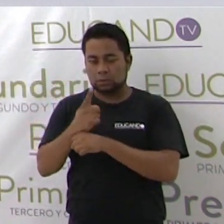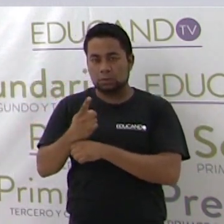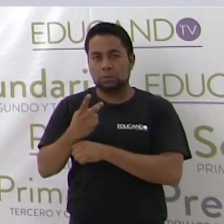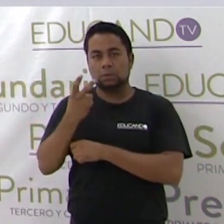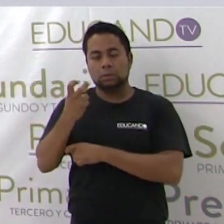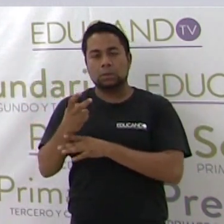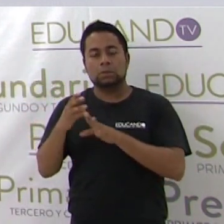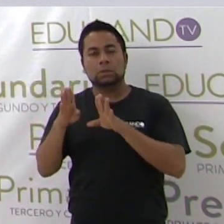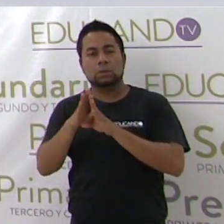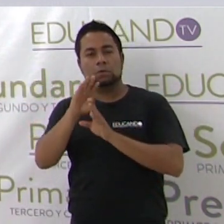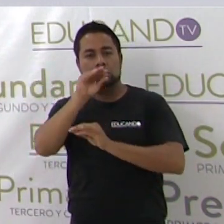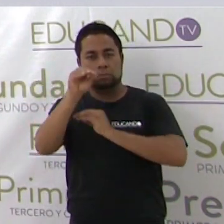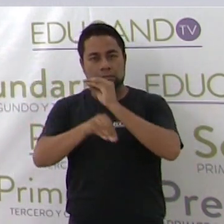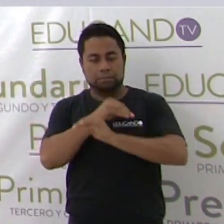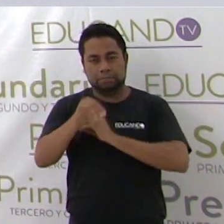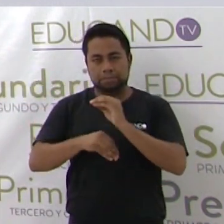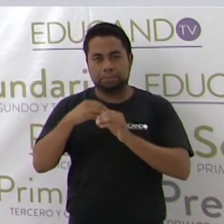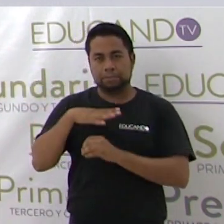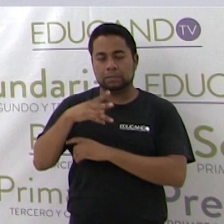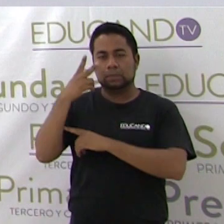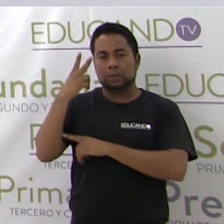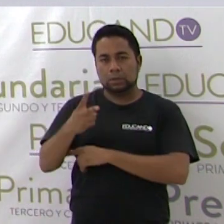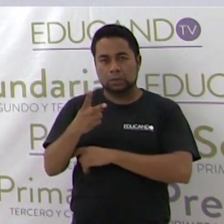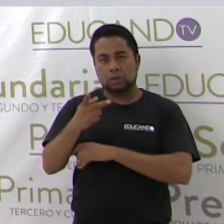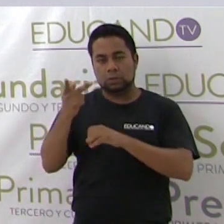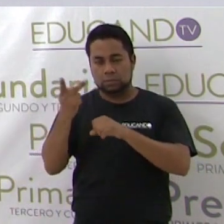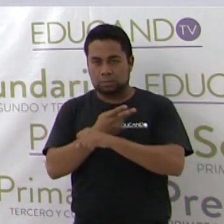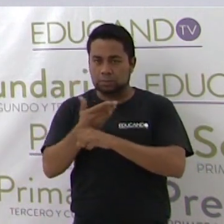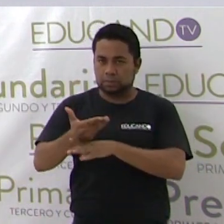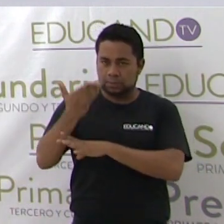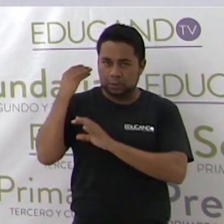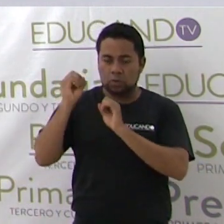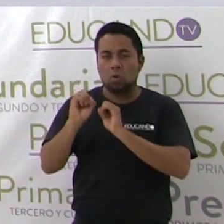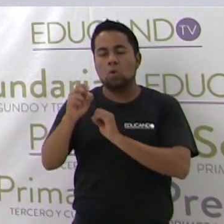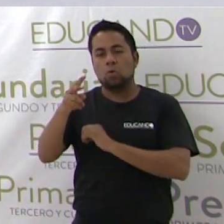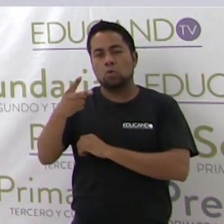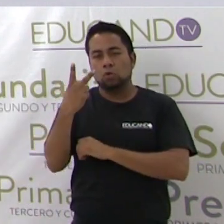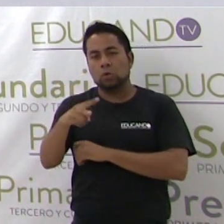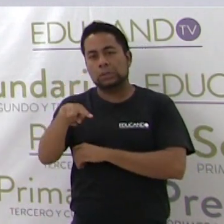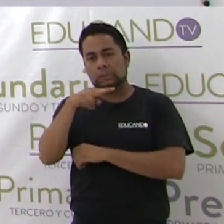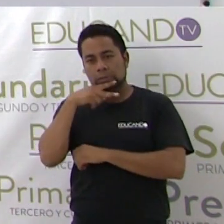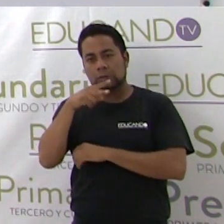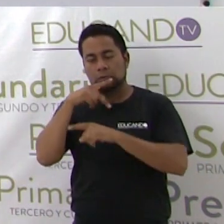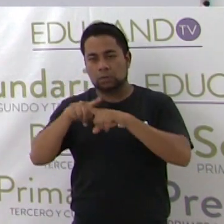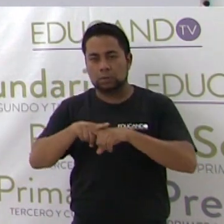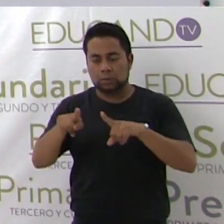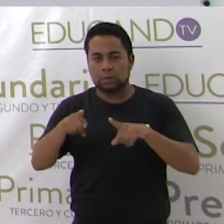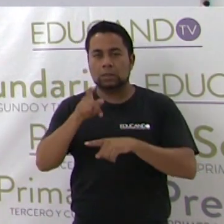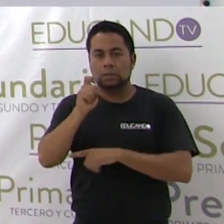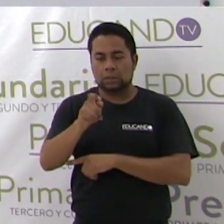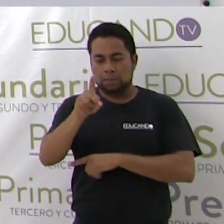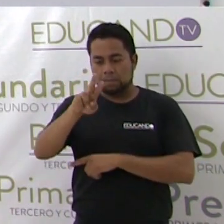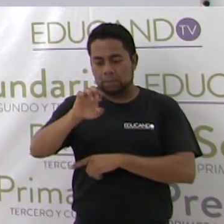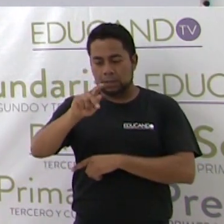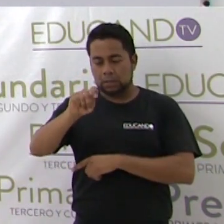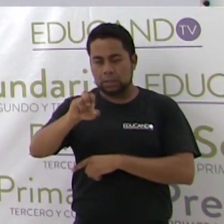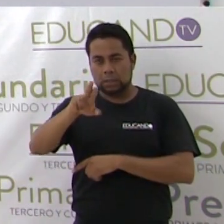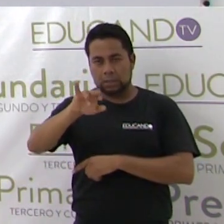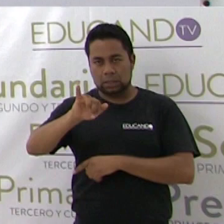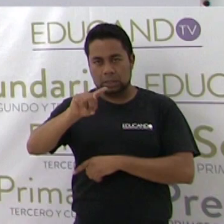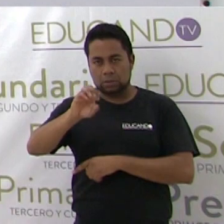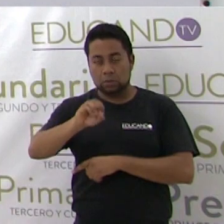estamos teniendo dos pretéritos o dos verbos conjugados en lo que es pretérito y que nos va a